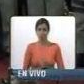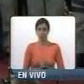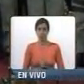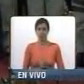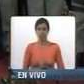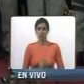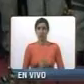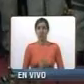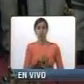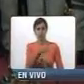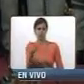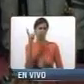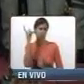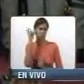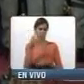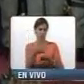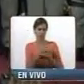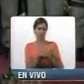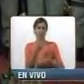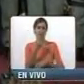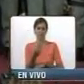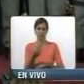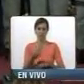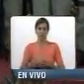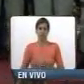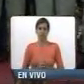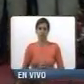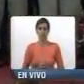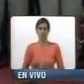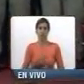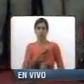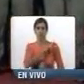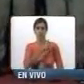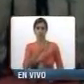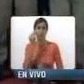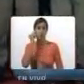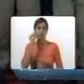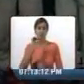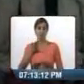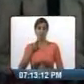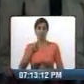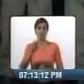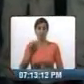Como ustedes lo han oído, lo ha dicho la rectora Sandra Ulita,